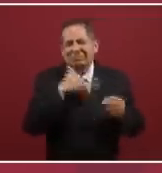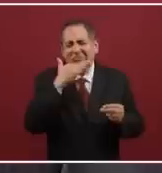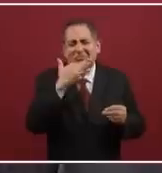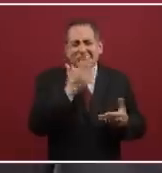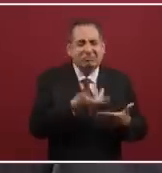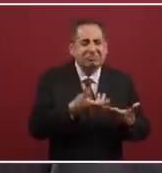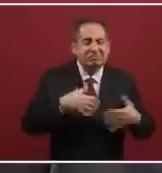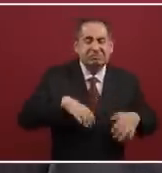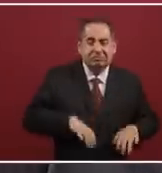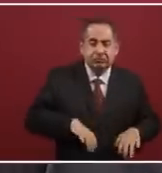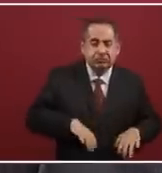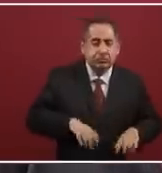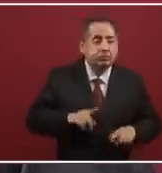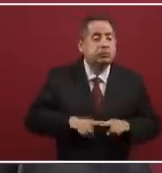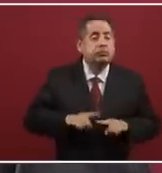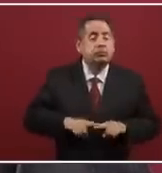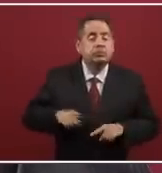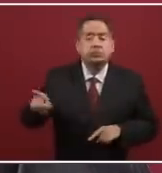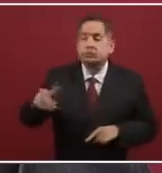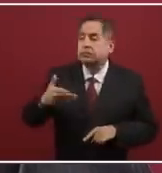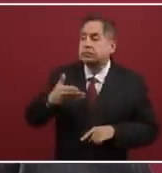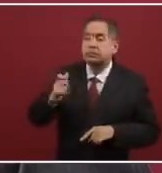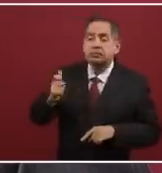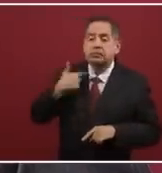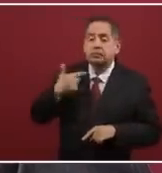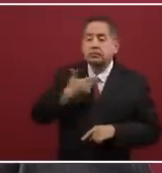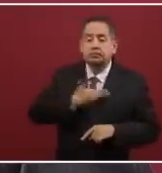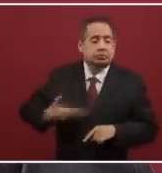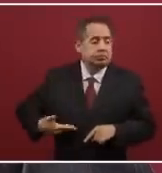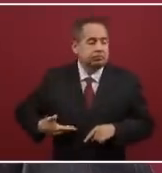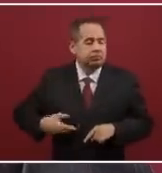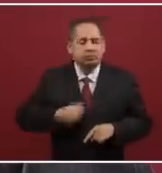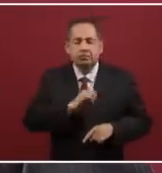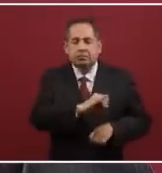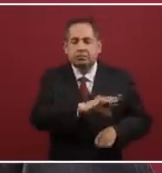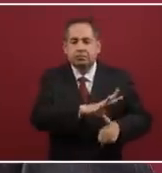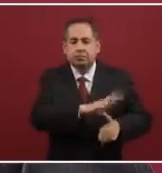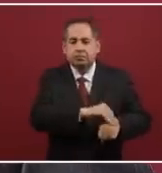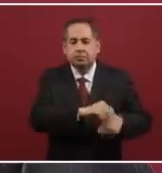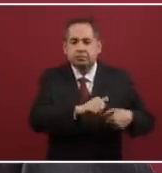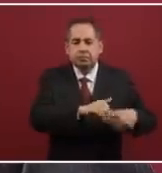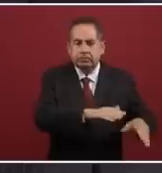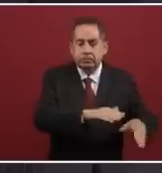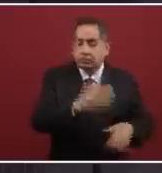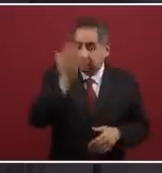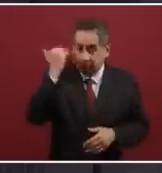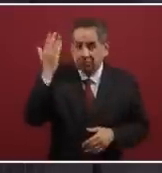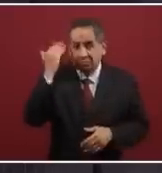se hacían con el visto bueno del presidente.